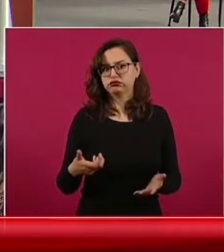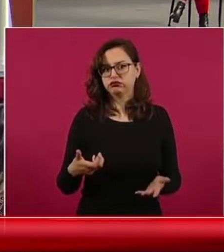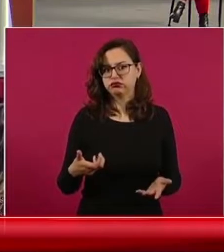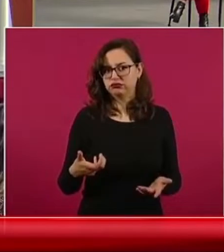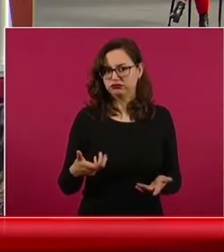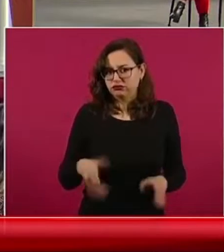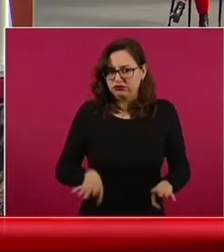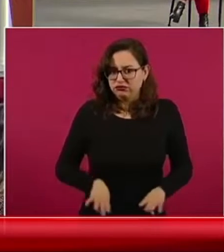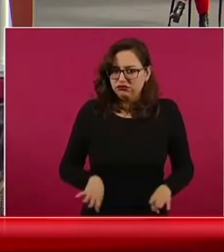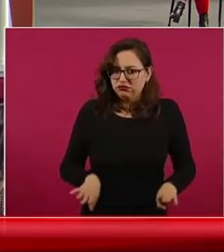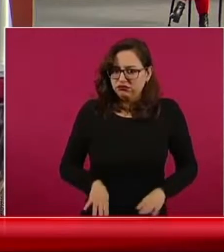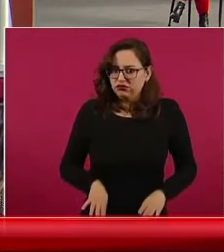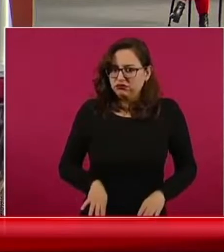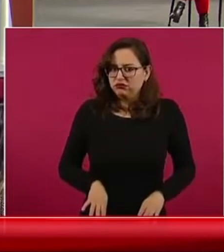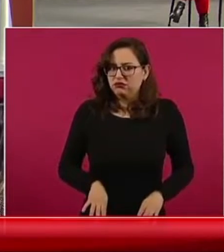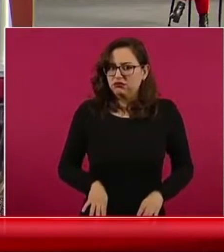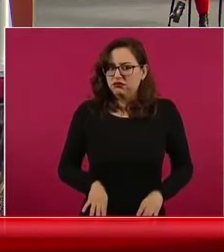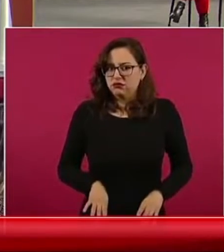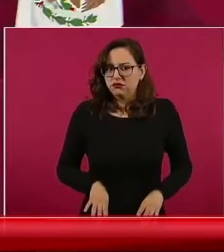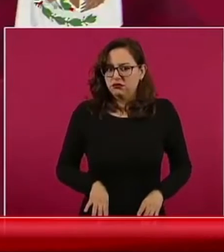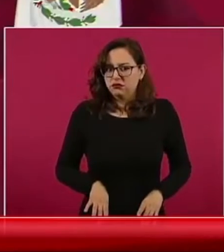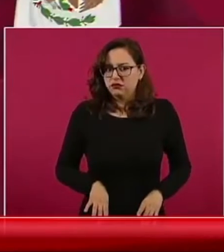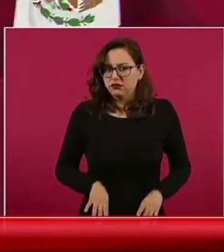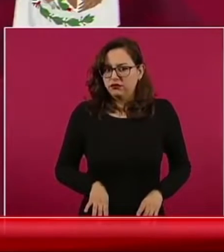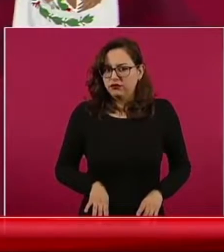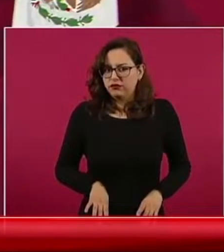una actitud